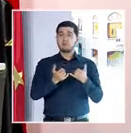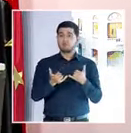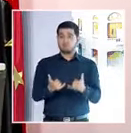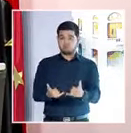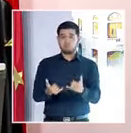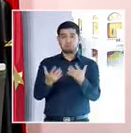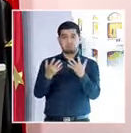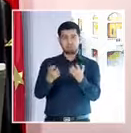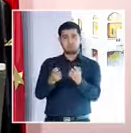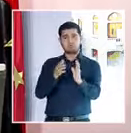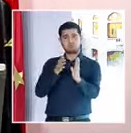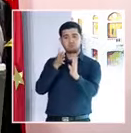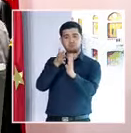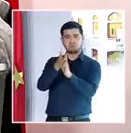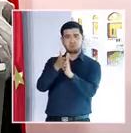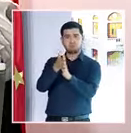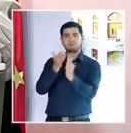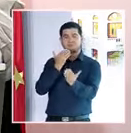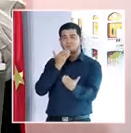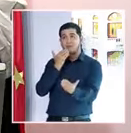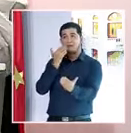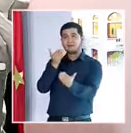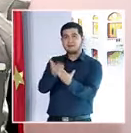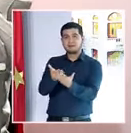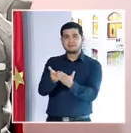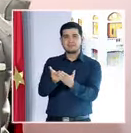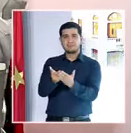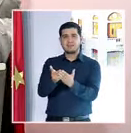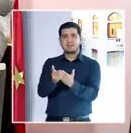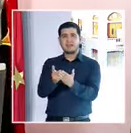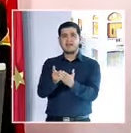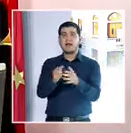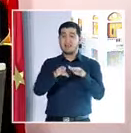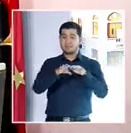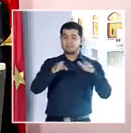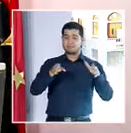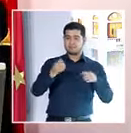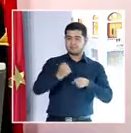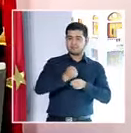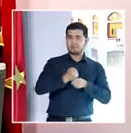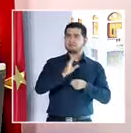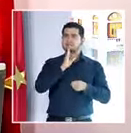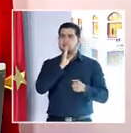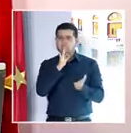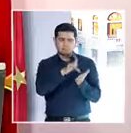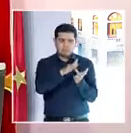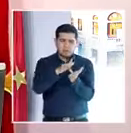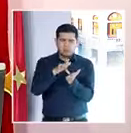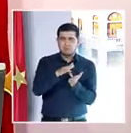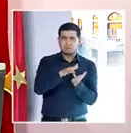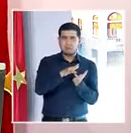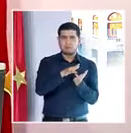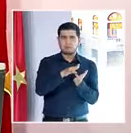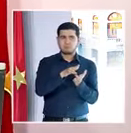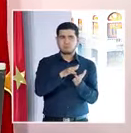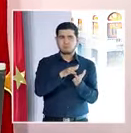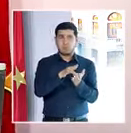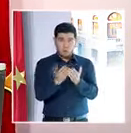a quienes estuvieron presentes en este ejercicio, un ejercicio que no es